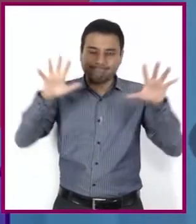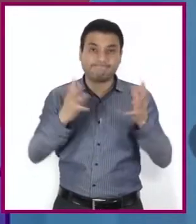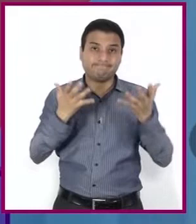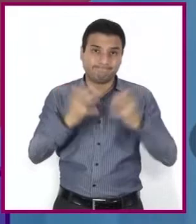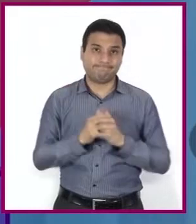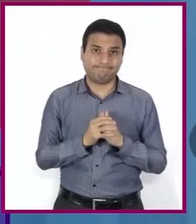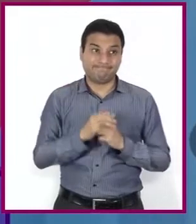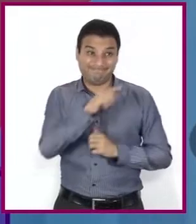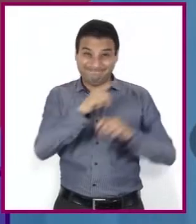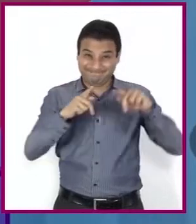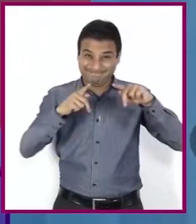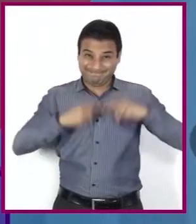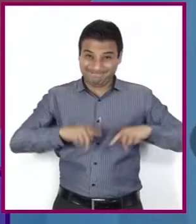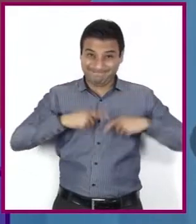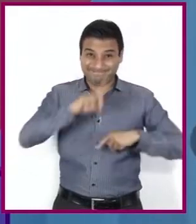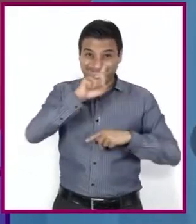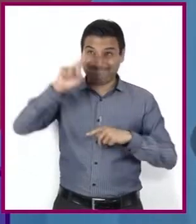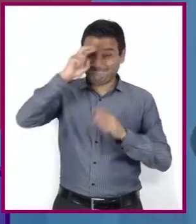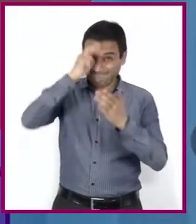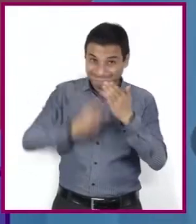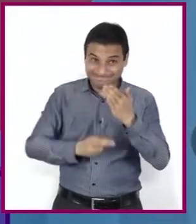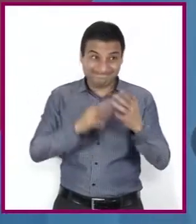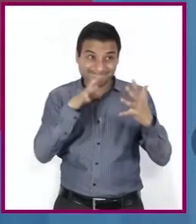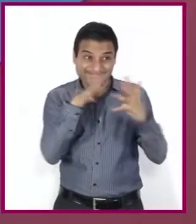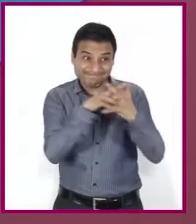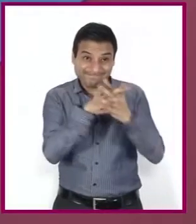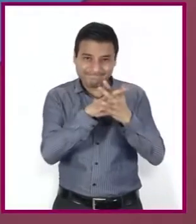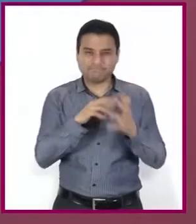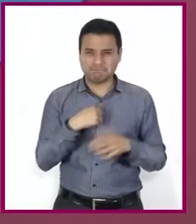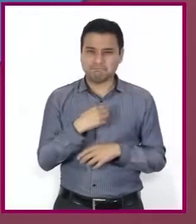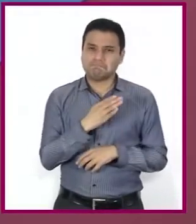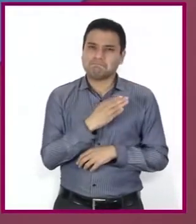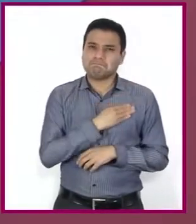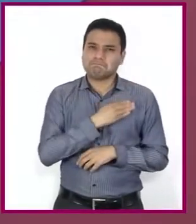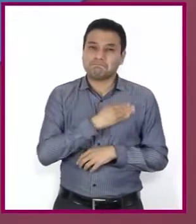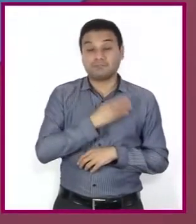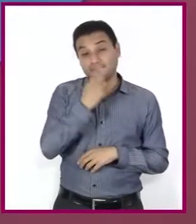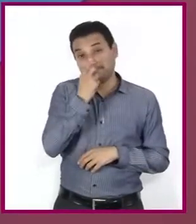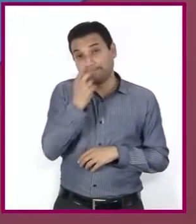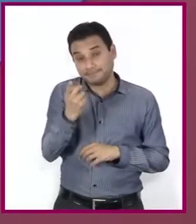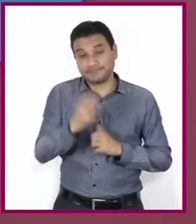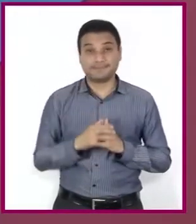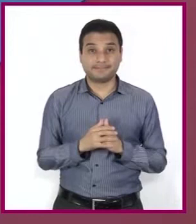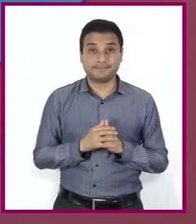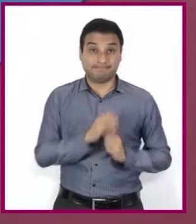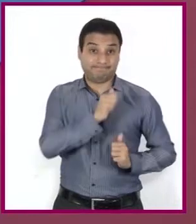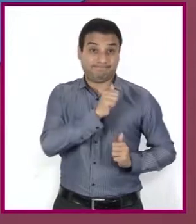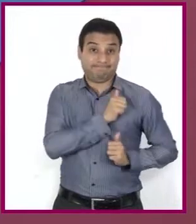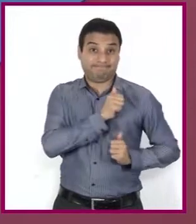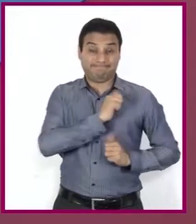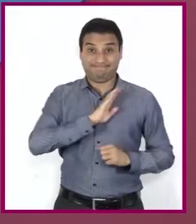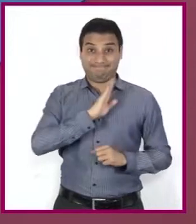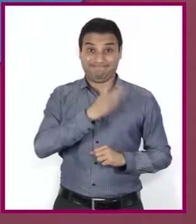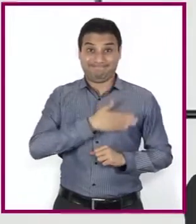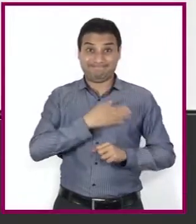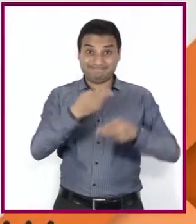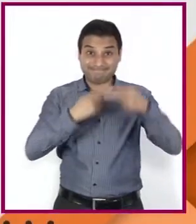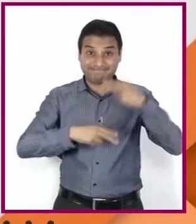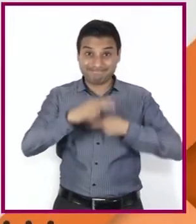Pelear contra los infieles significaba ser un buen cristiano. Esta era la idea que los soldados españoles que llegaron a América